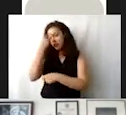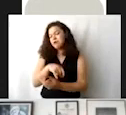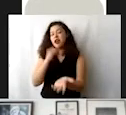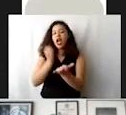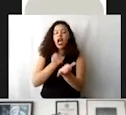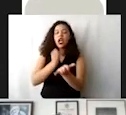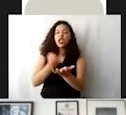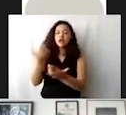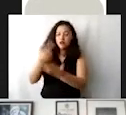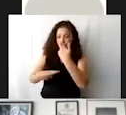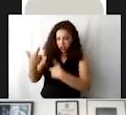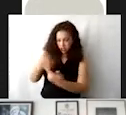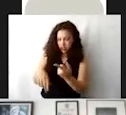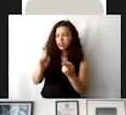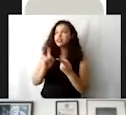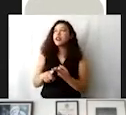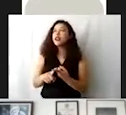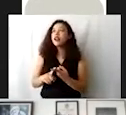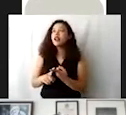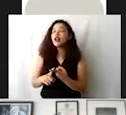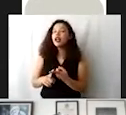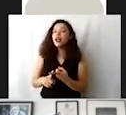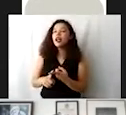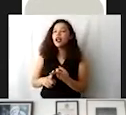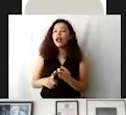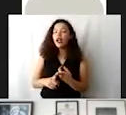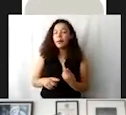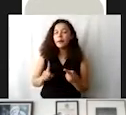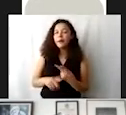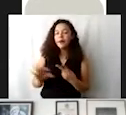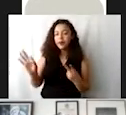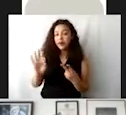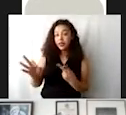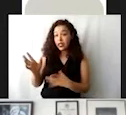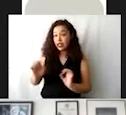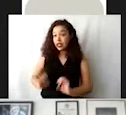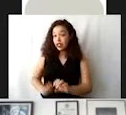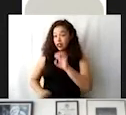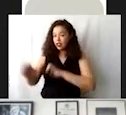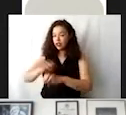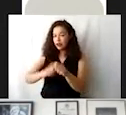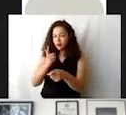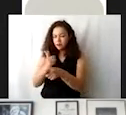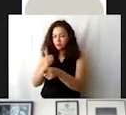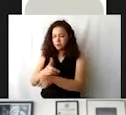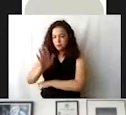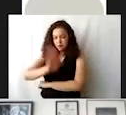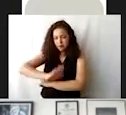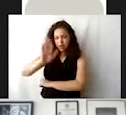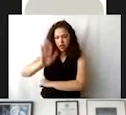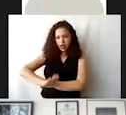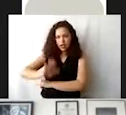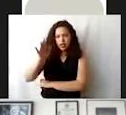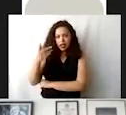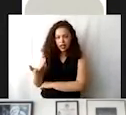impuestos, cuando hay una presunción de que la empresa pudiera ser de las famosas empresas,